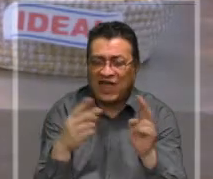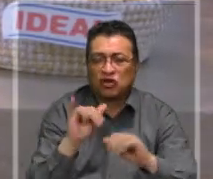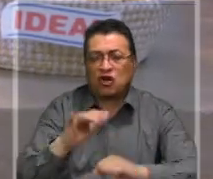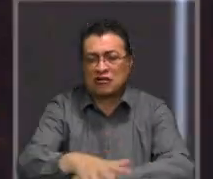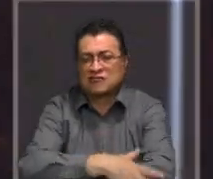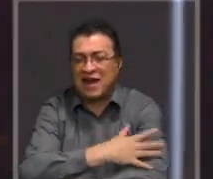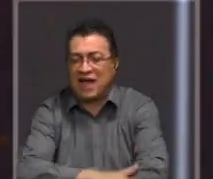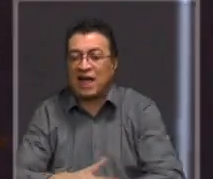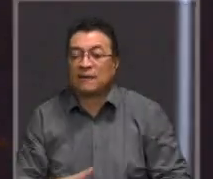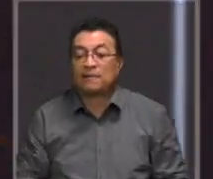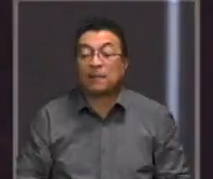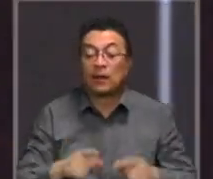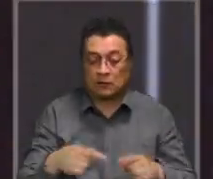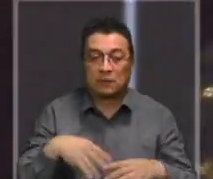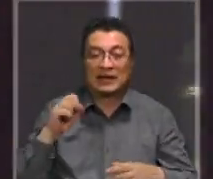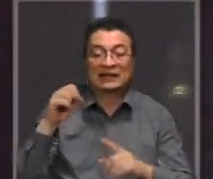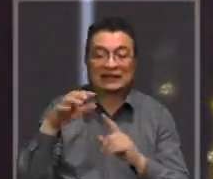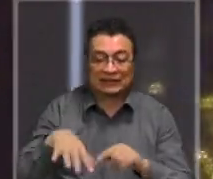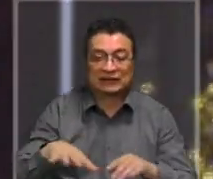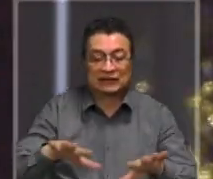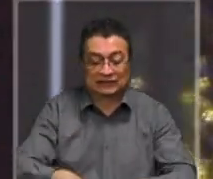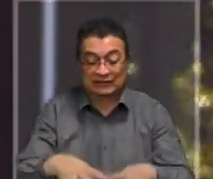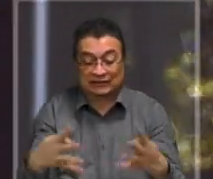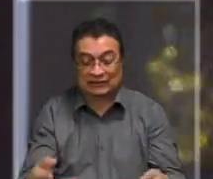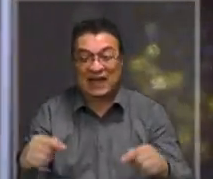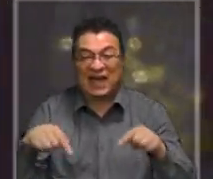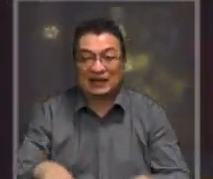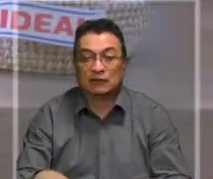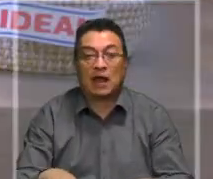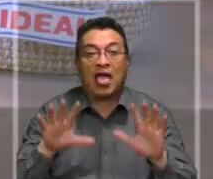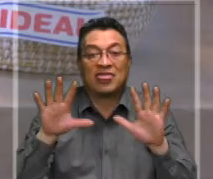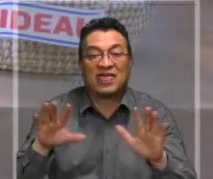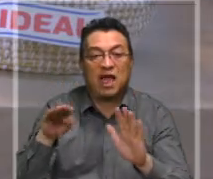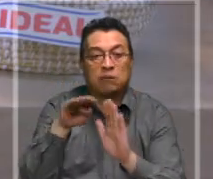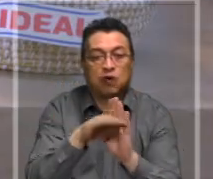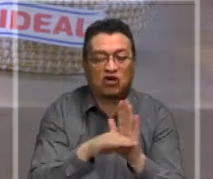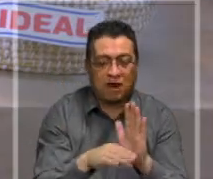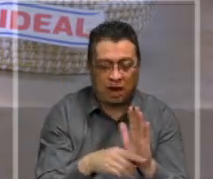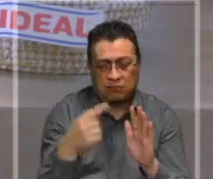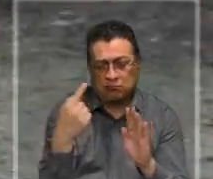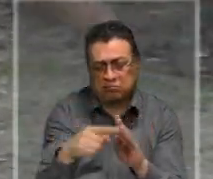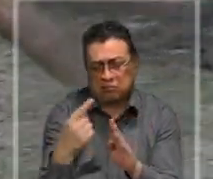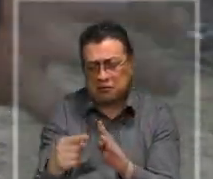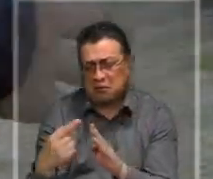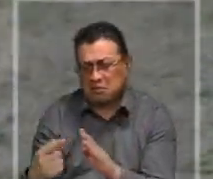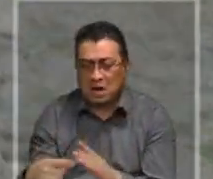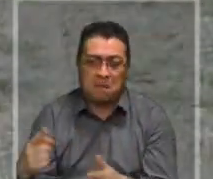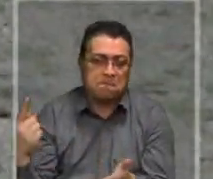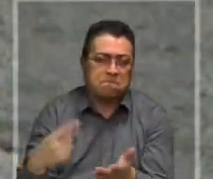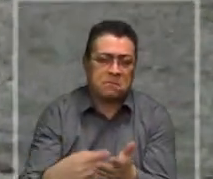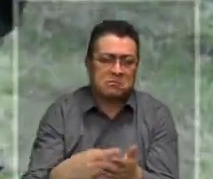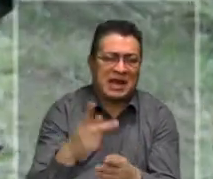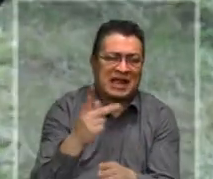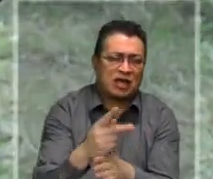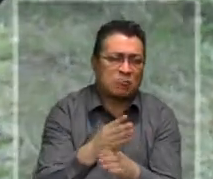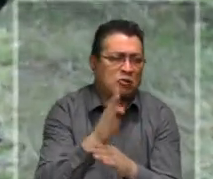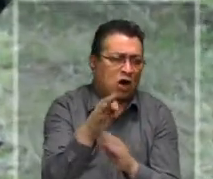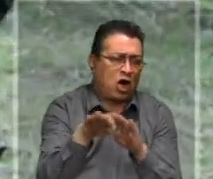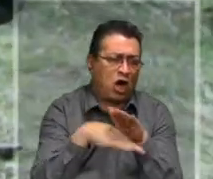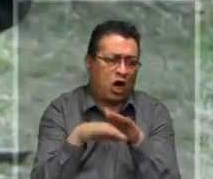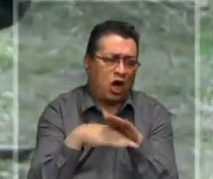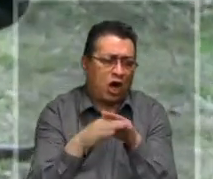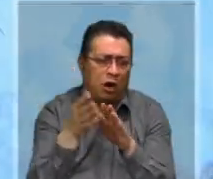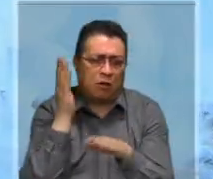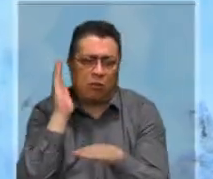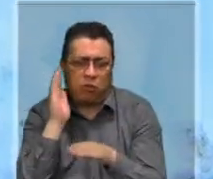Sí, señores, ya estamos en el quincho de los socios de la parrilla. Casi 10 programas en su currículum, miles y miles de kilómetros recorridos para